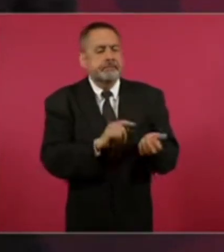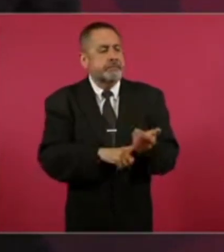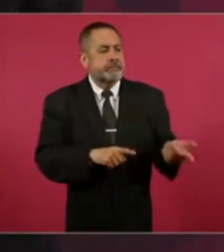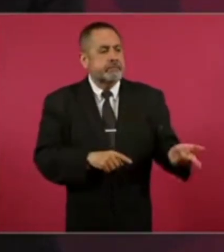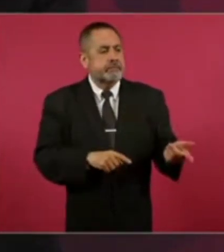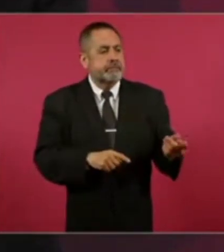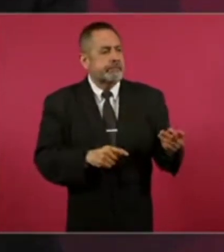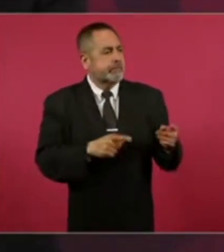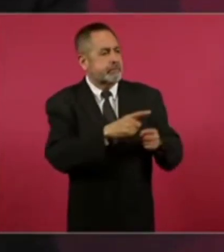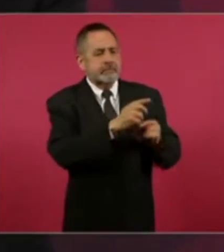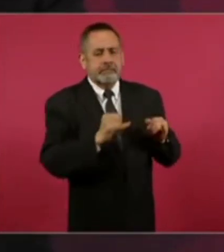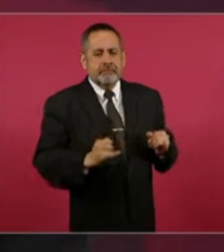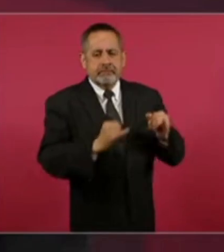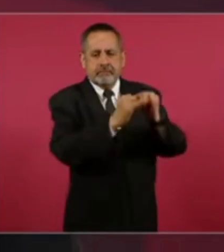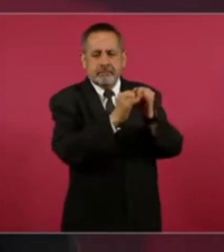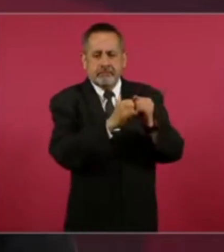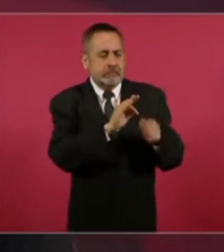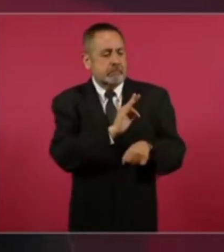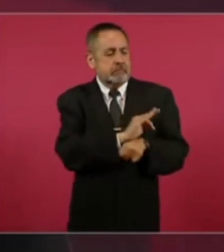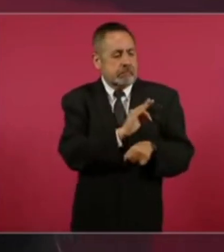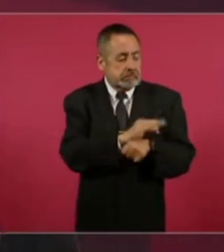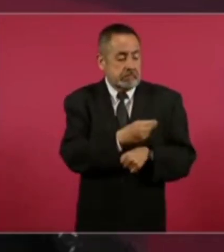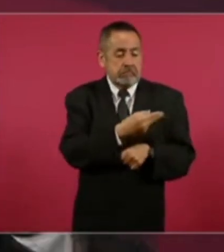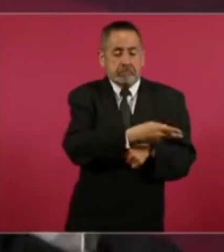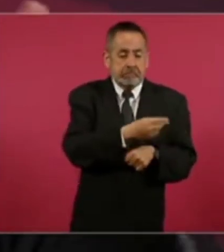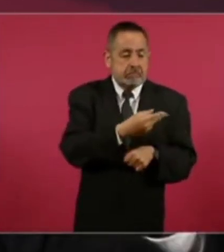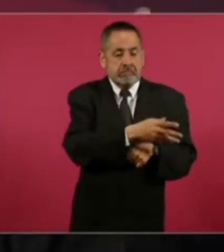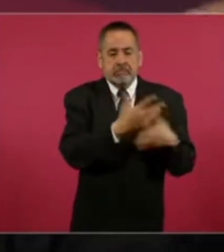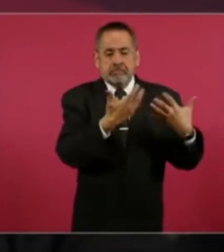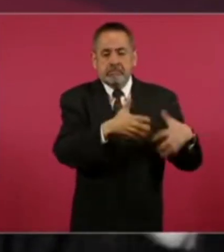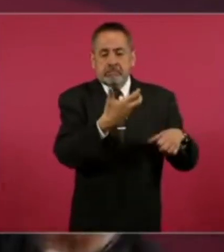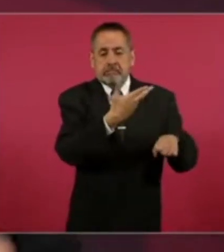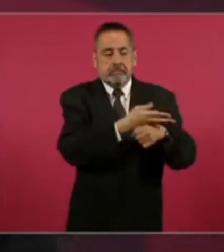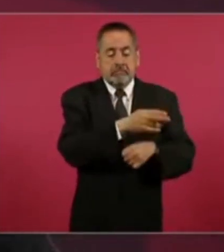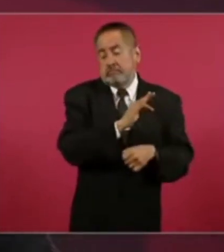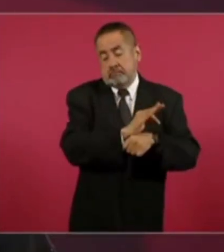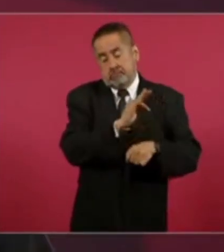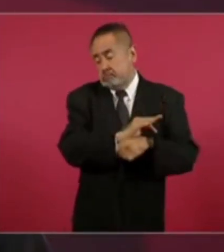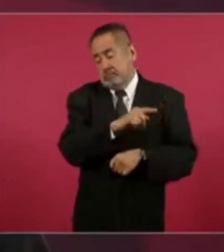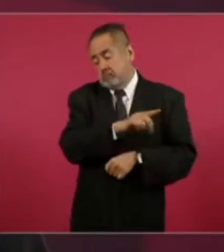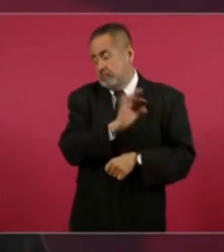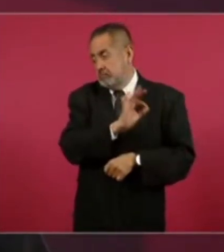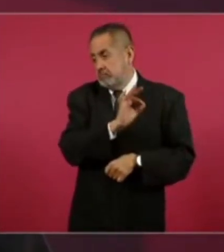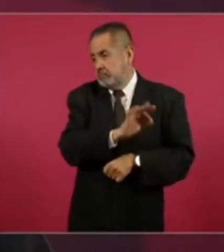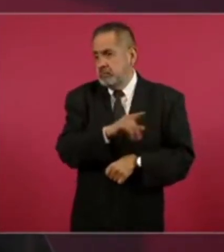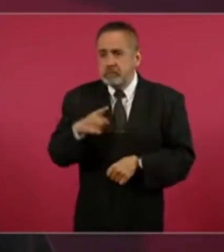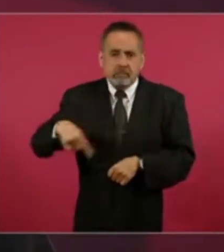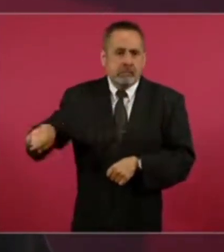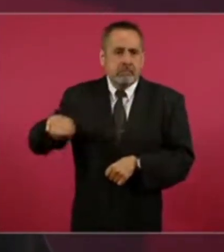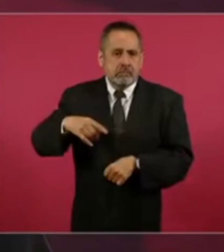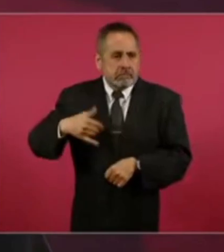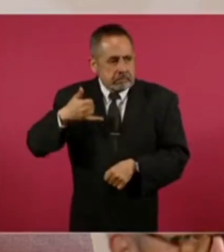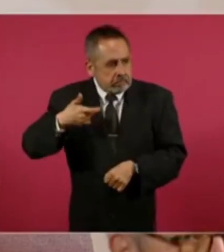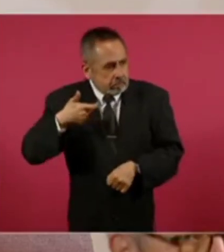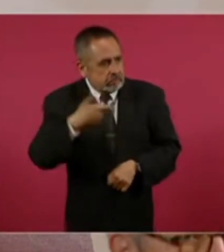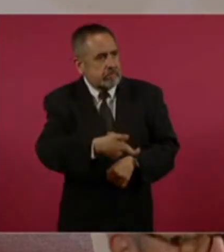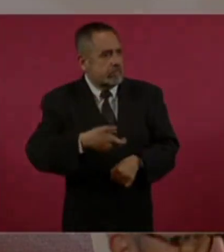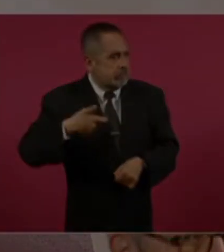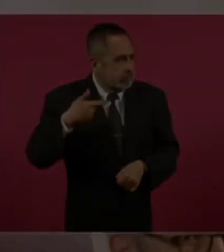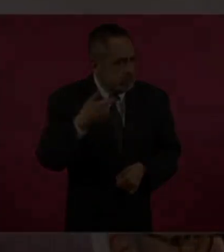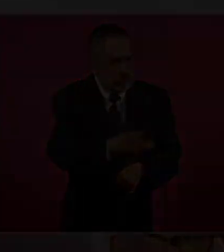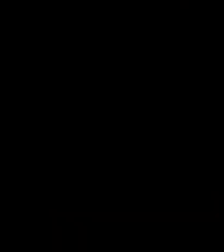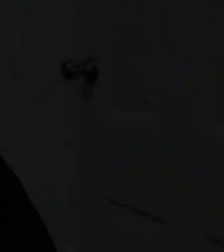por la creación de estos organismos para proteger intereses. Es